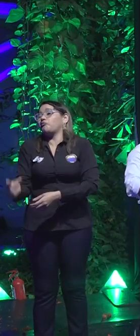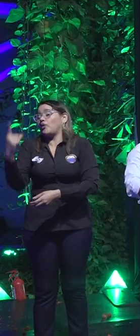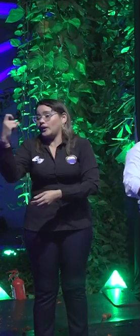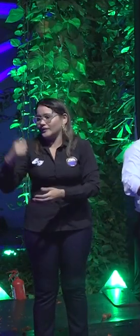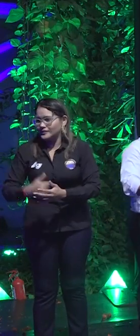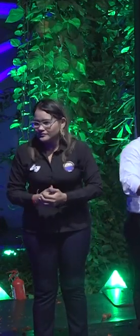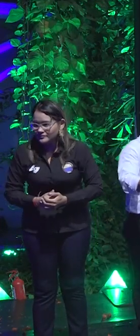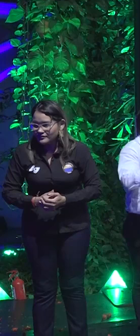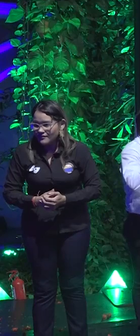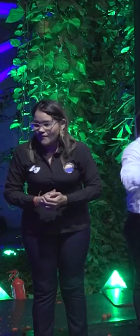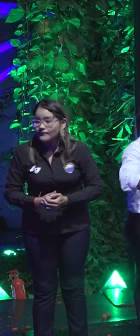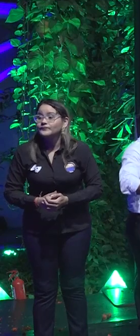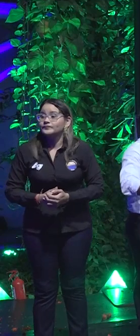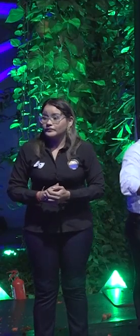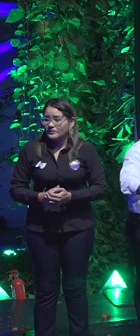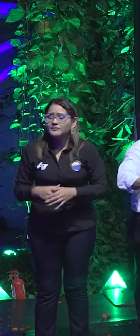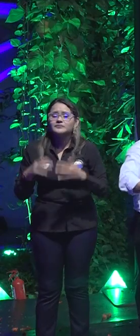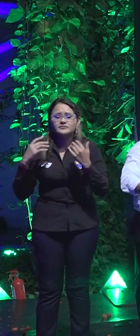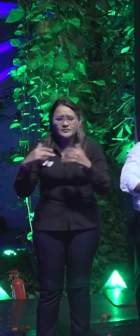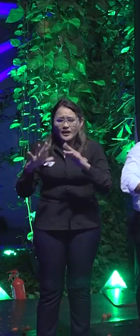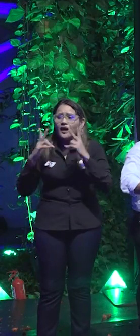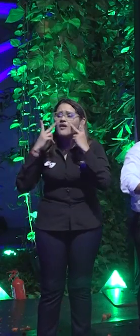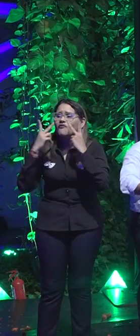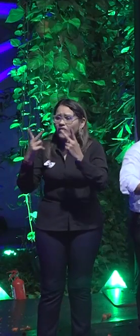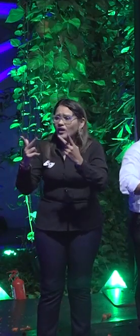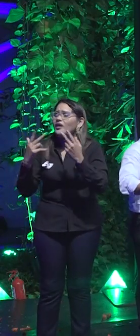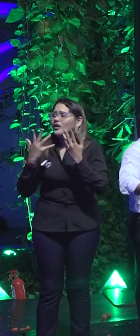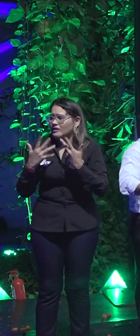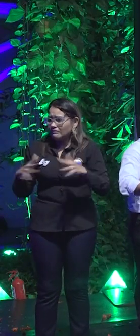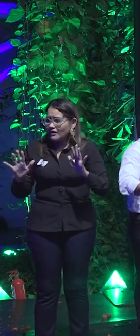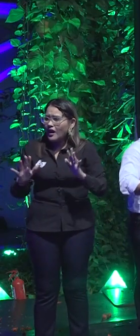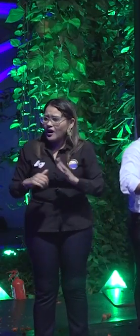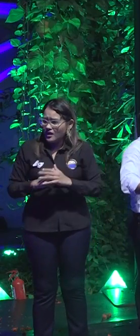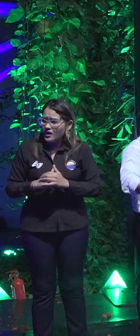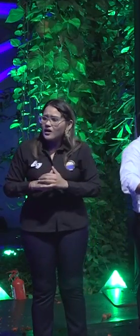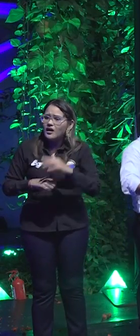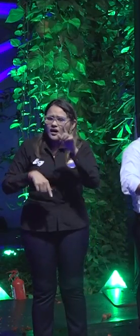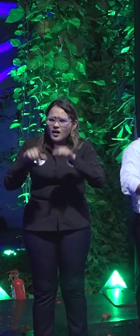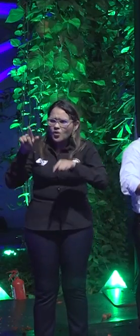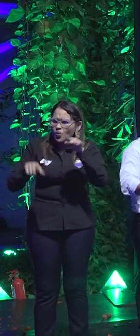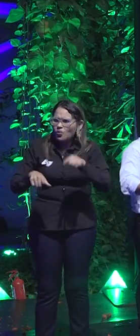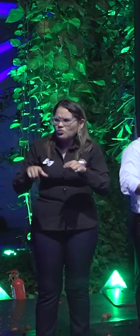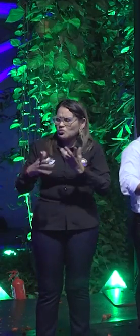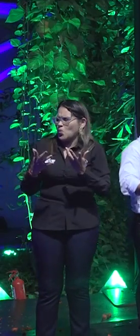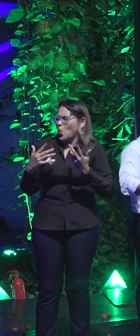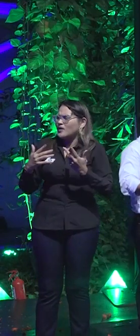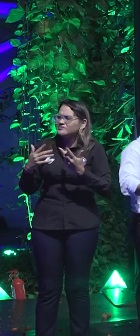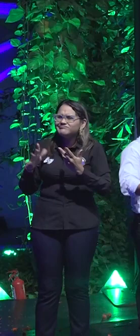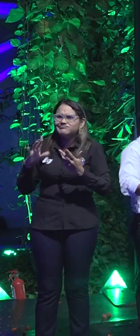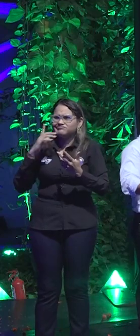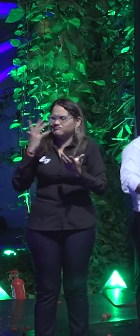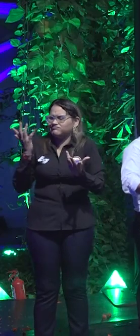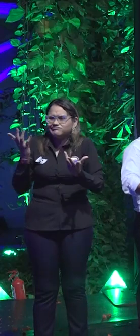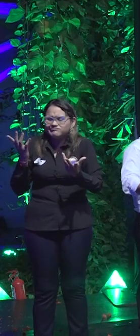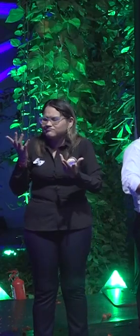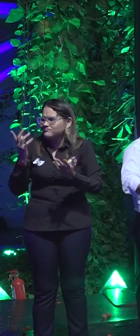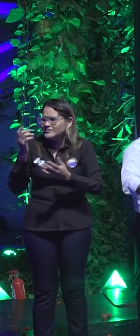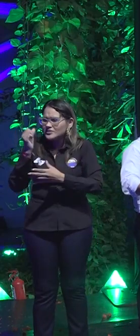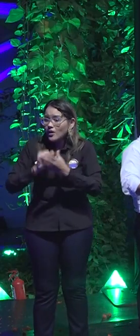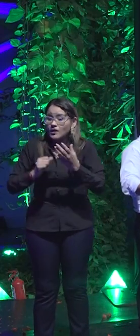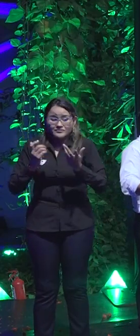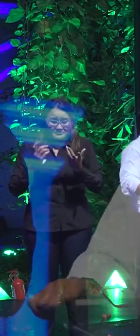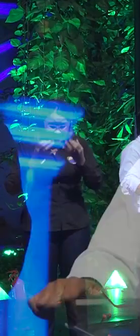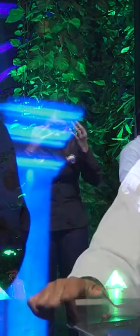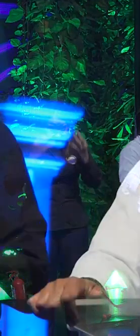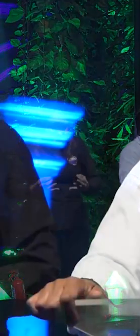de gente summa cum laude. ¿Quién puede obtener en 10 semestres de la carrera 90% de desempeño? Los nuevos Keynes, creo